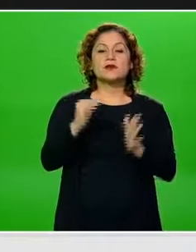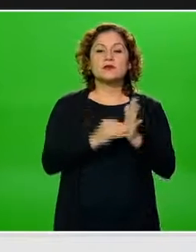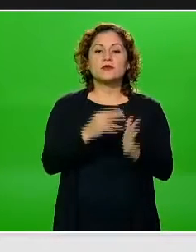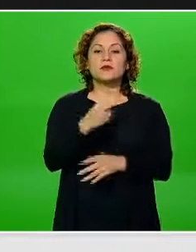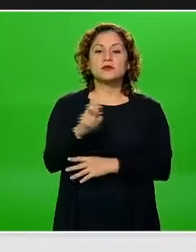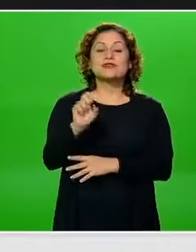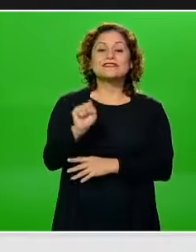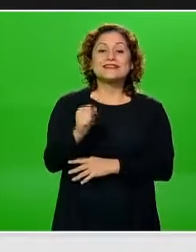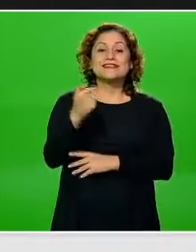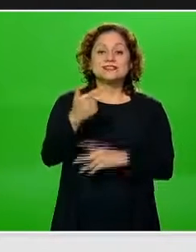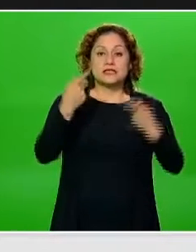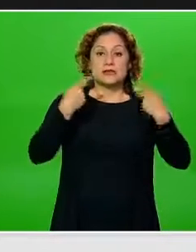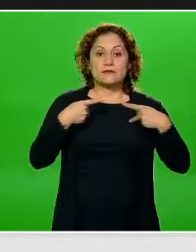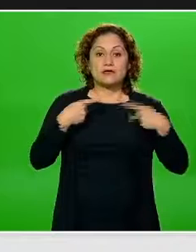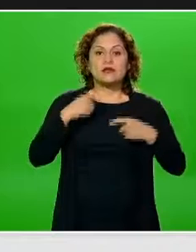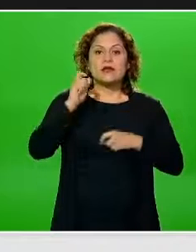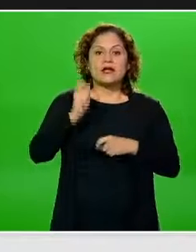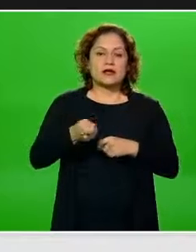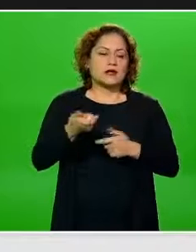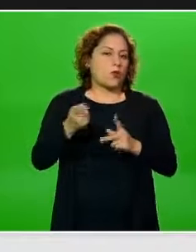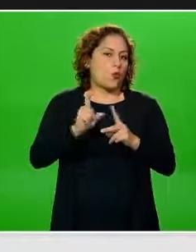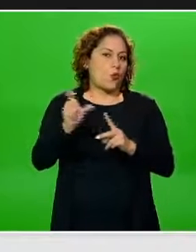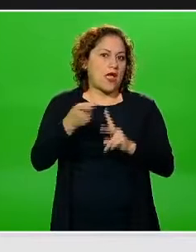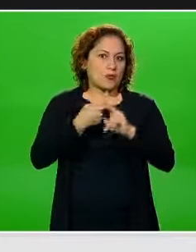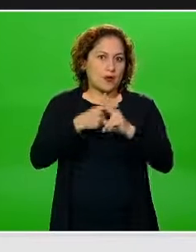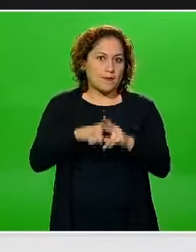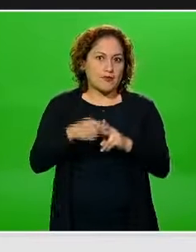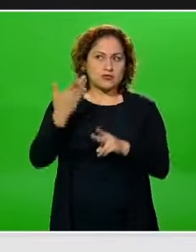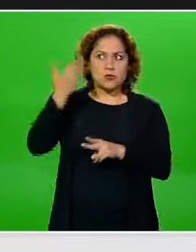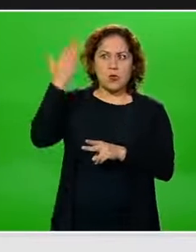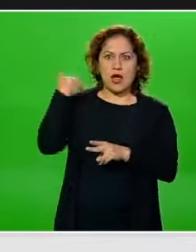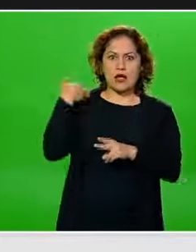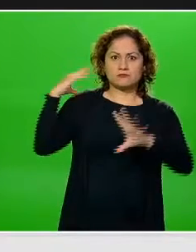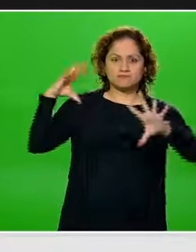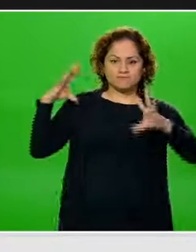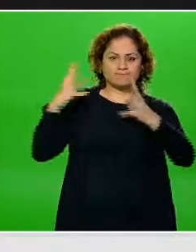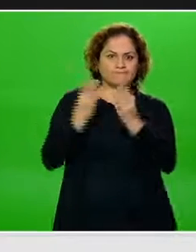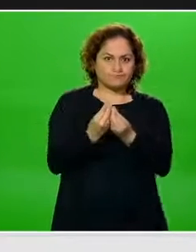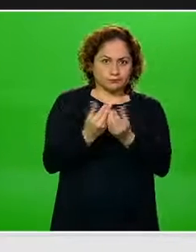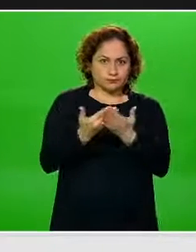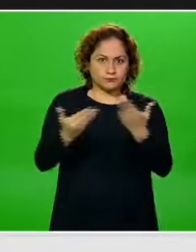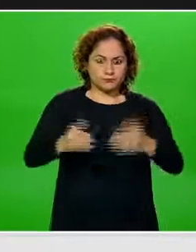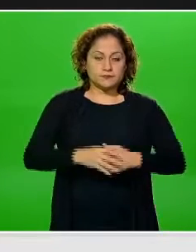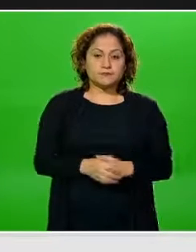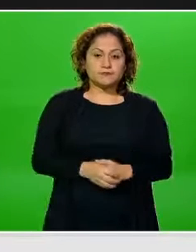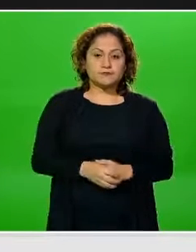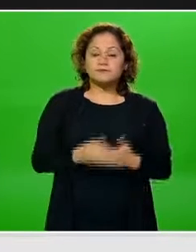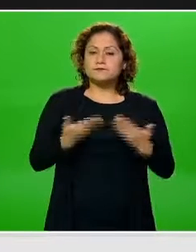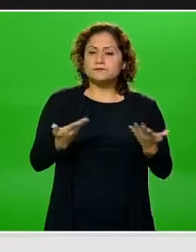74.267 casos, ¿no? Esto es desde el inicio de la pandemia hasta hoy. Ahora vamos a ver qué ha